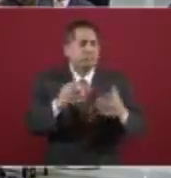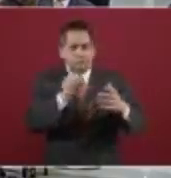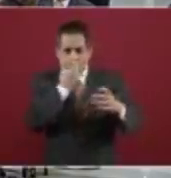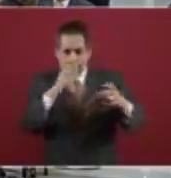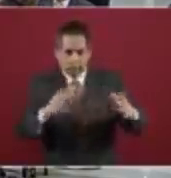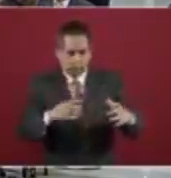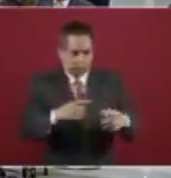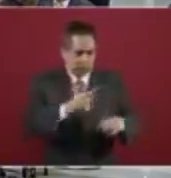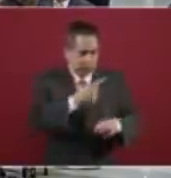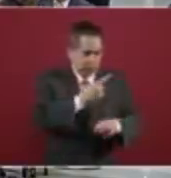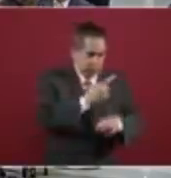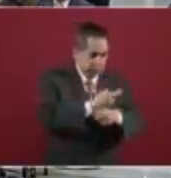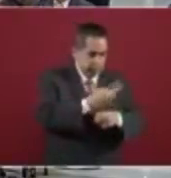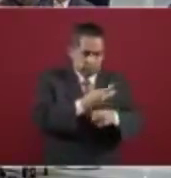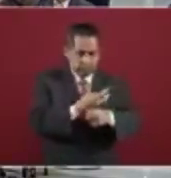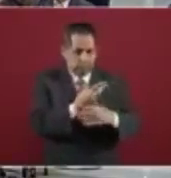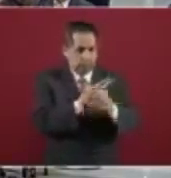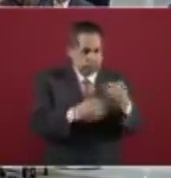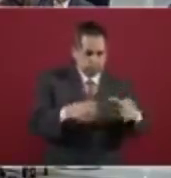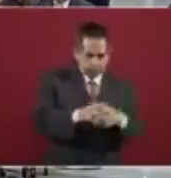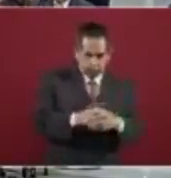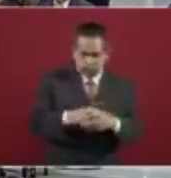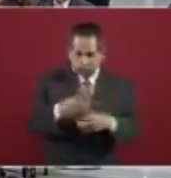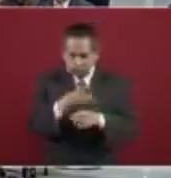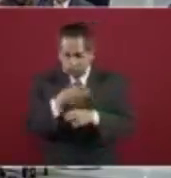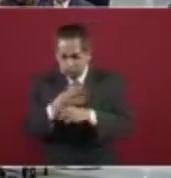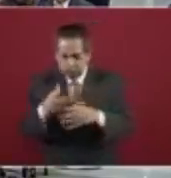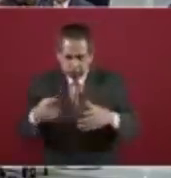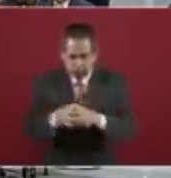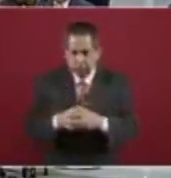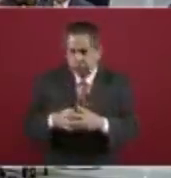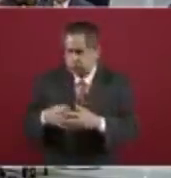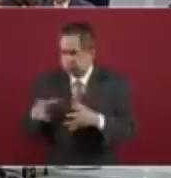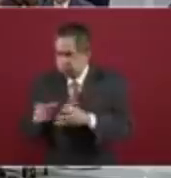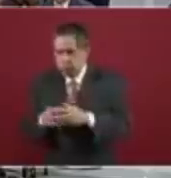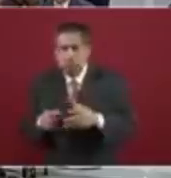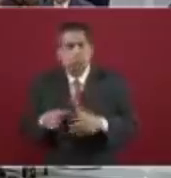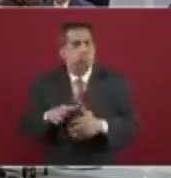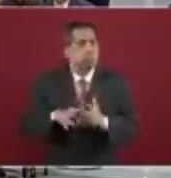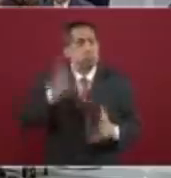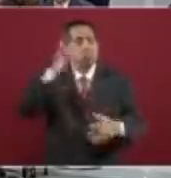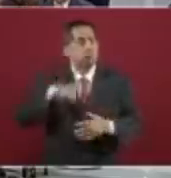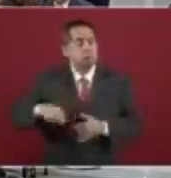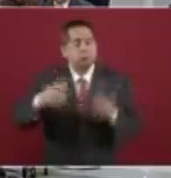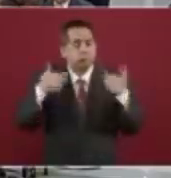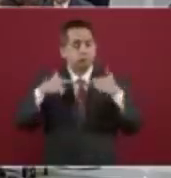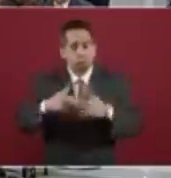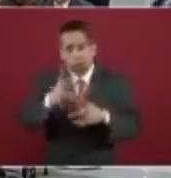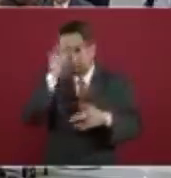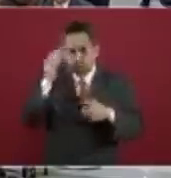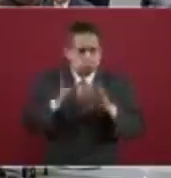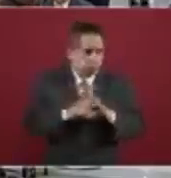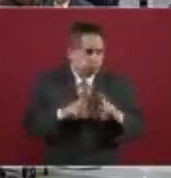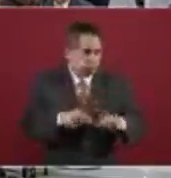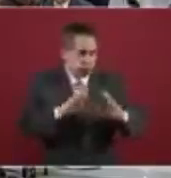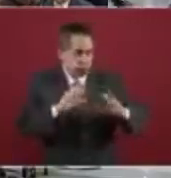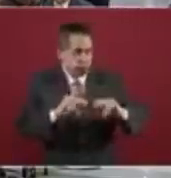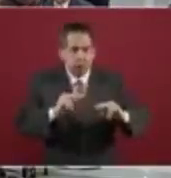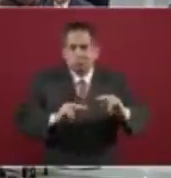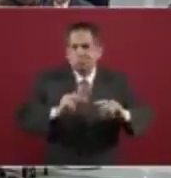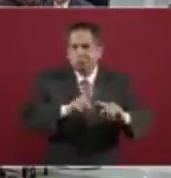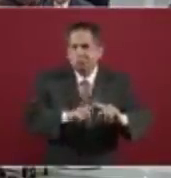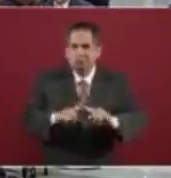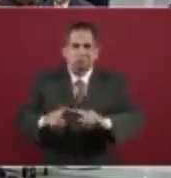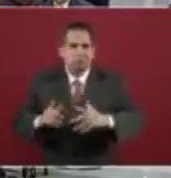instituciones. En la mayoría de los casos, no están habilitados los docentes y no están capacitados estas instituciones para atender esta